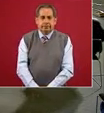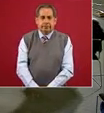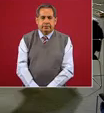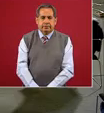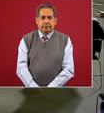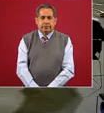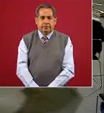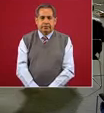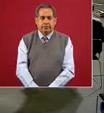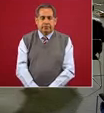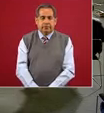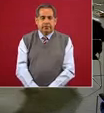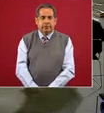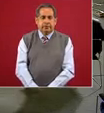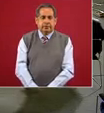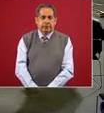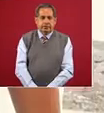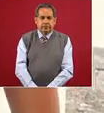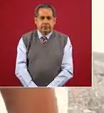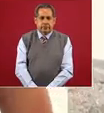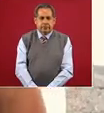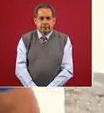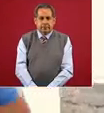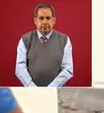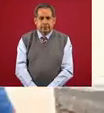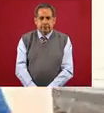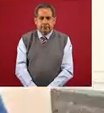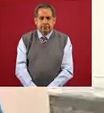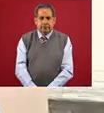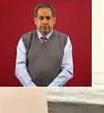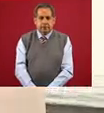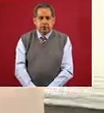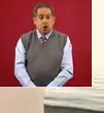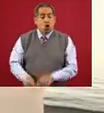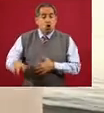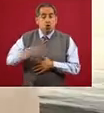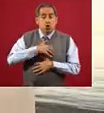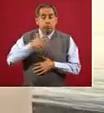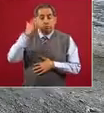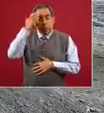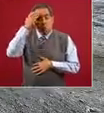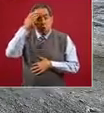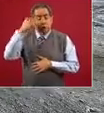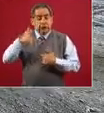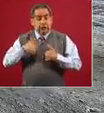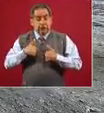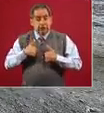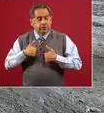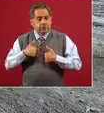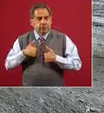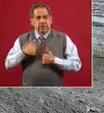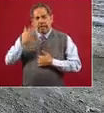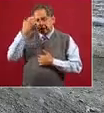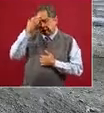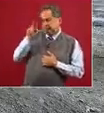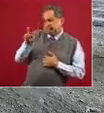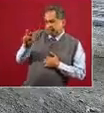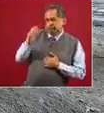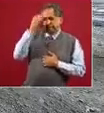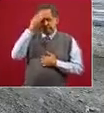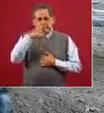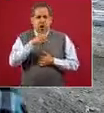Soy Christopher Nieto Hermosillo y tengo 19 años. Todos me conocen en Cerros, todos nos conocemos, más bien, es un pueblo